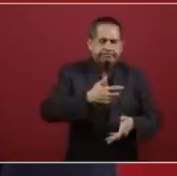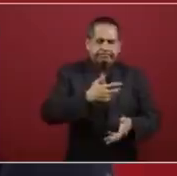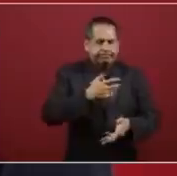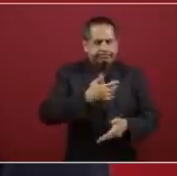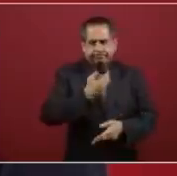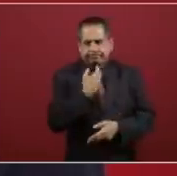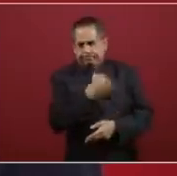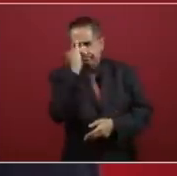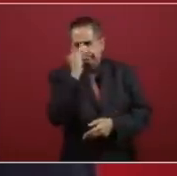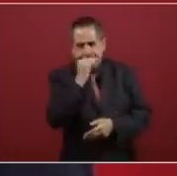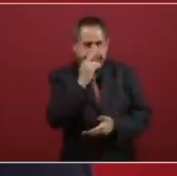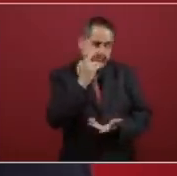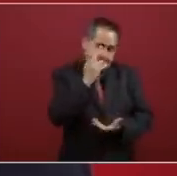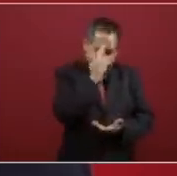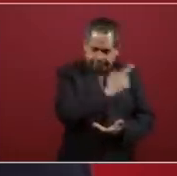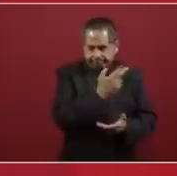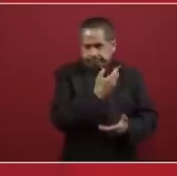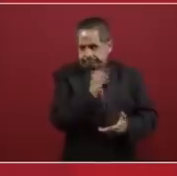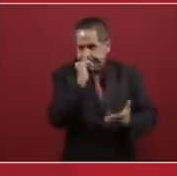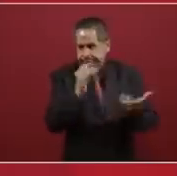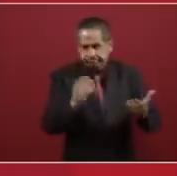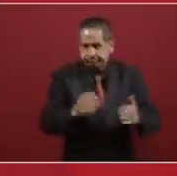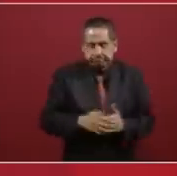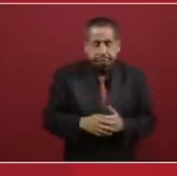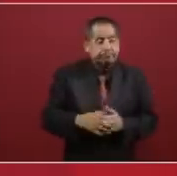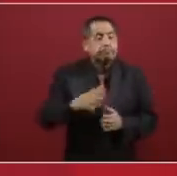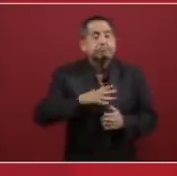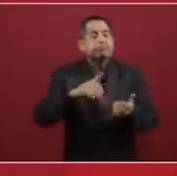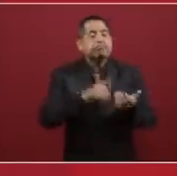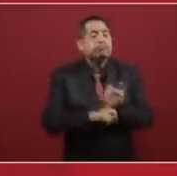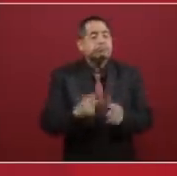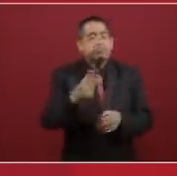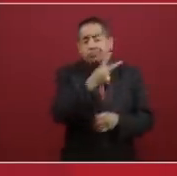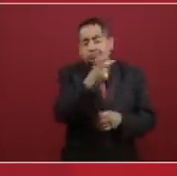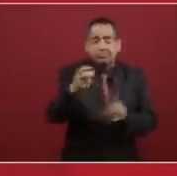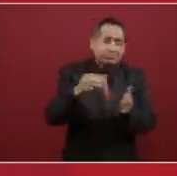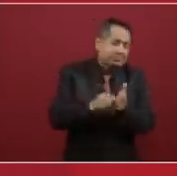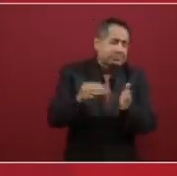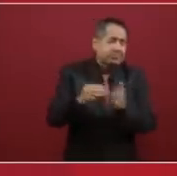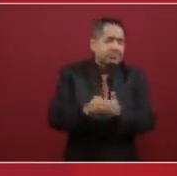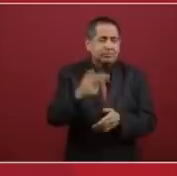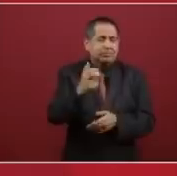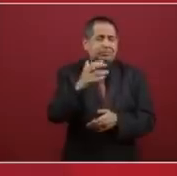porque tenemos 200 millones de hectáreas,